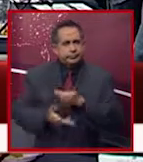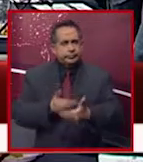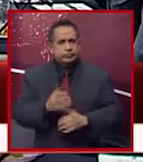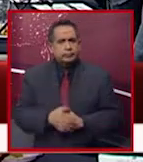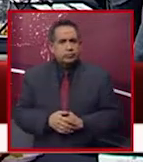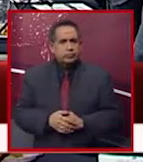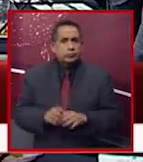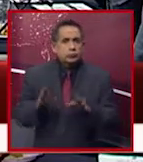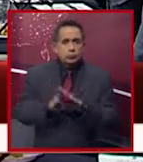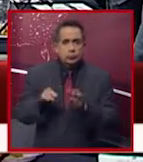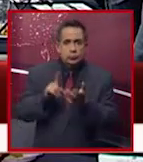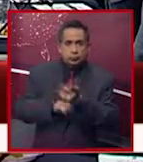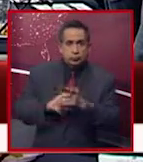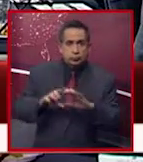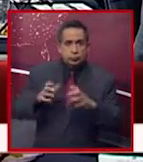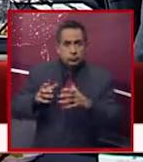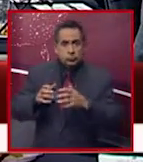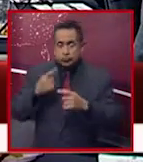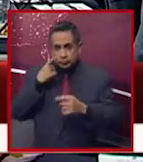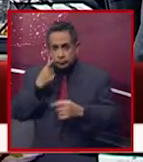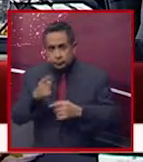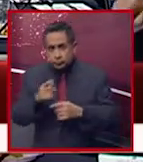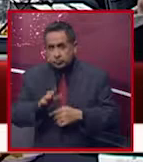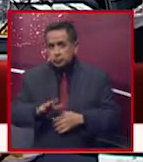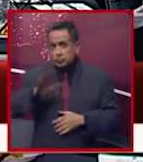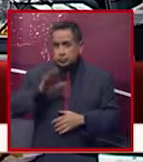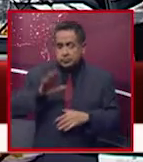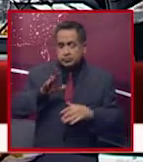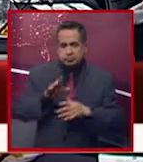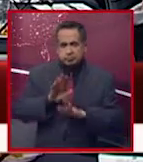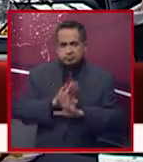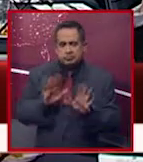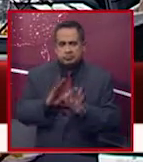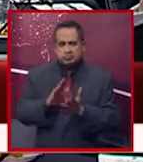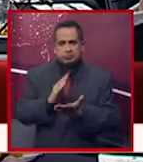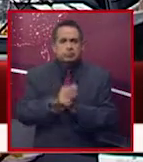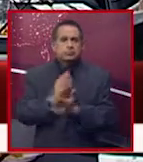que el componente del sector industrial mostró cierto estancamiento.